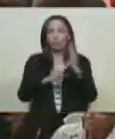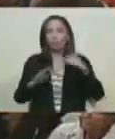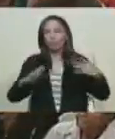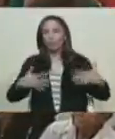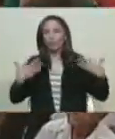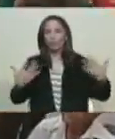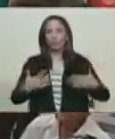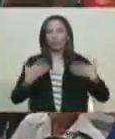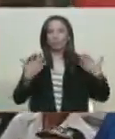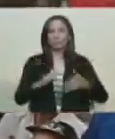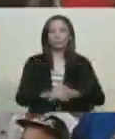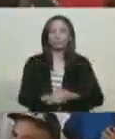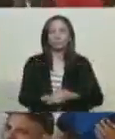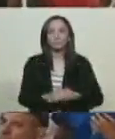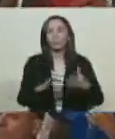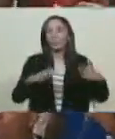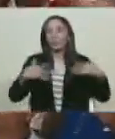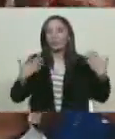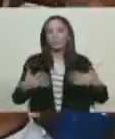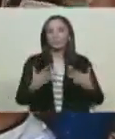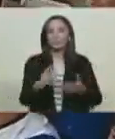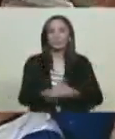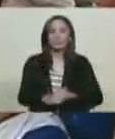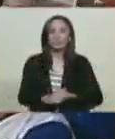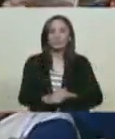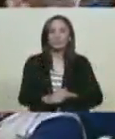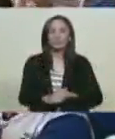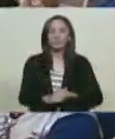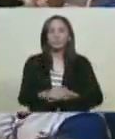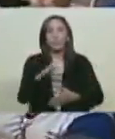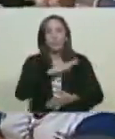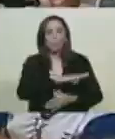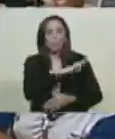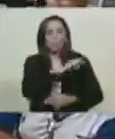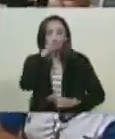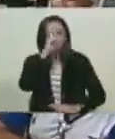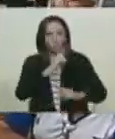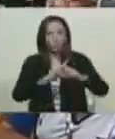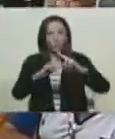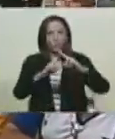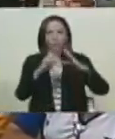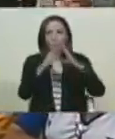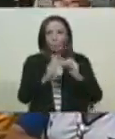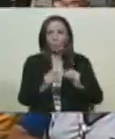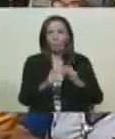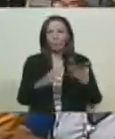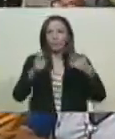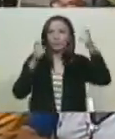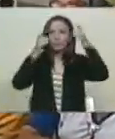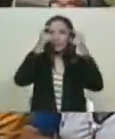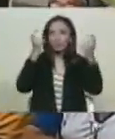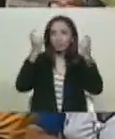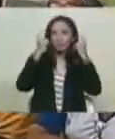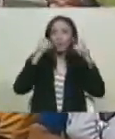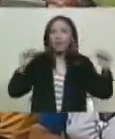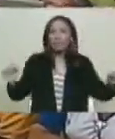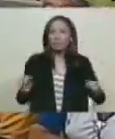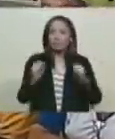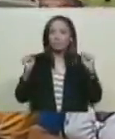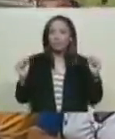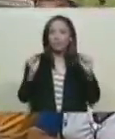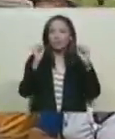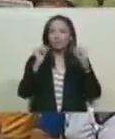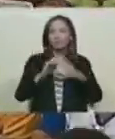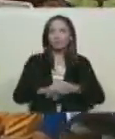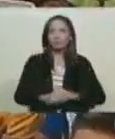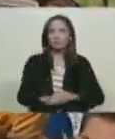entusiasmo, con mucha alegría, con mucha moral y con el moral de Chávez. Levantemos la mano